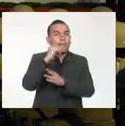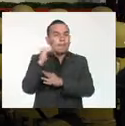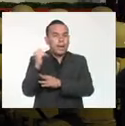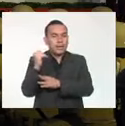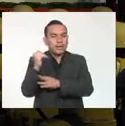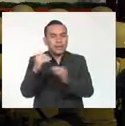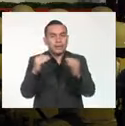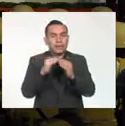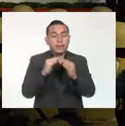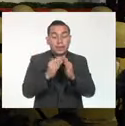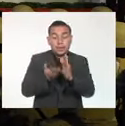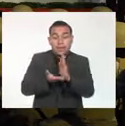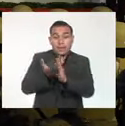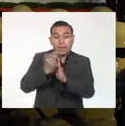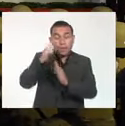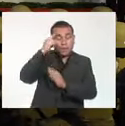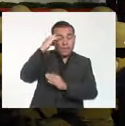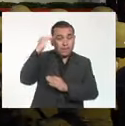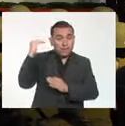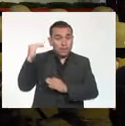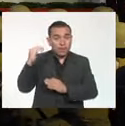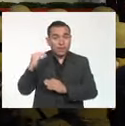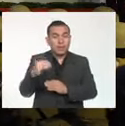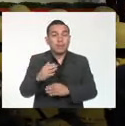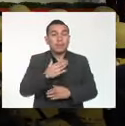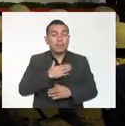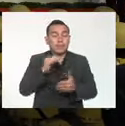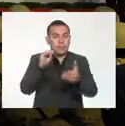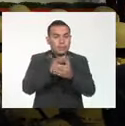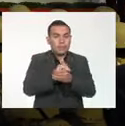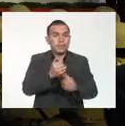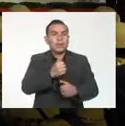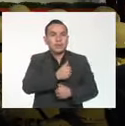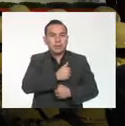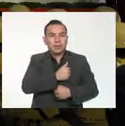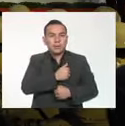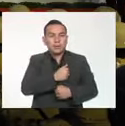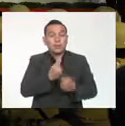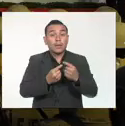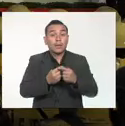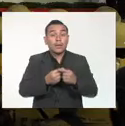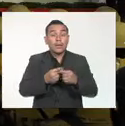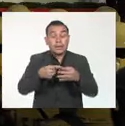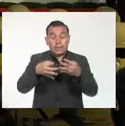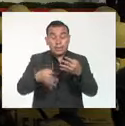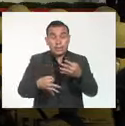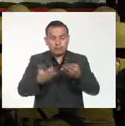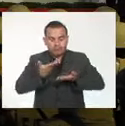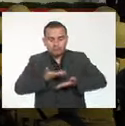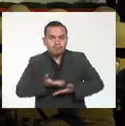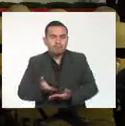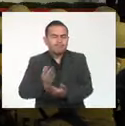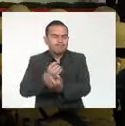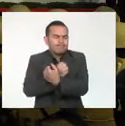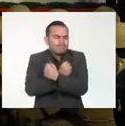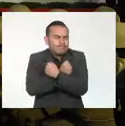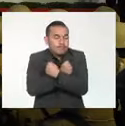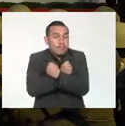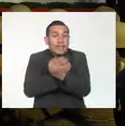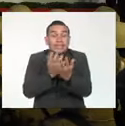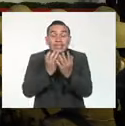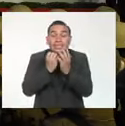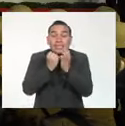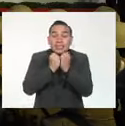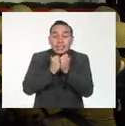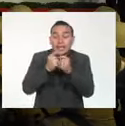de la política Crecer Juntos, que lidera la primera dama, mi esposa Gabriela, se aprobó la ley Nacer con Cariño, que servirá para garantizar los derechos de las